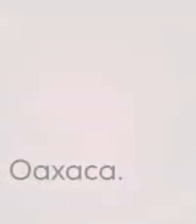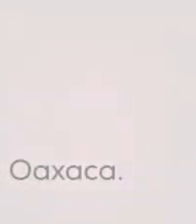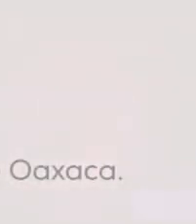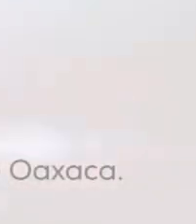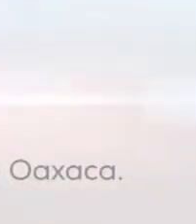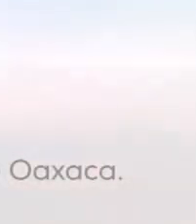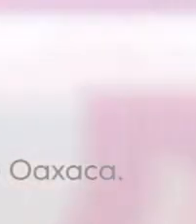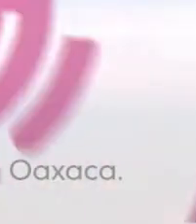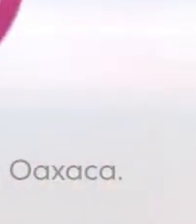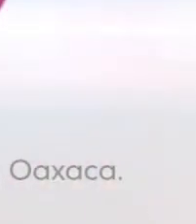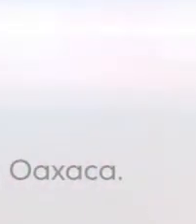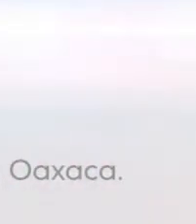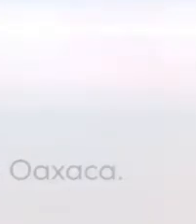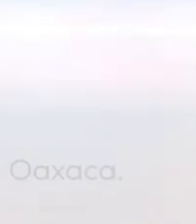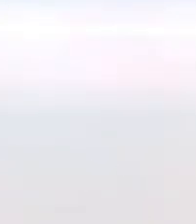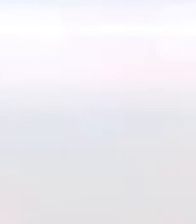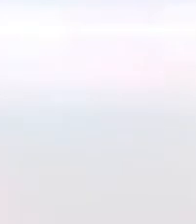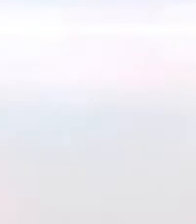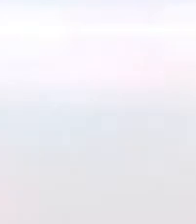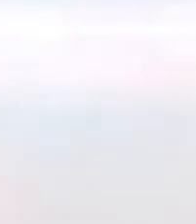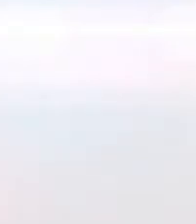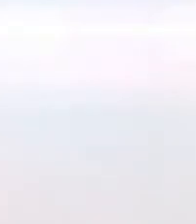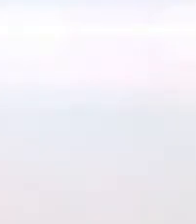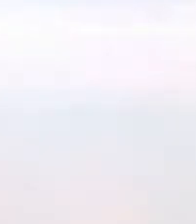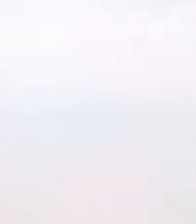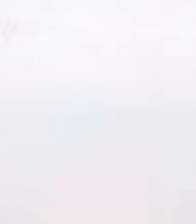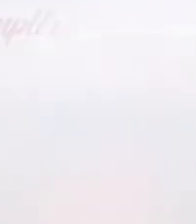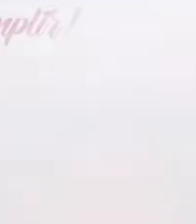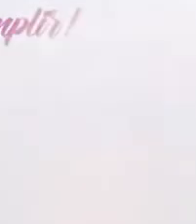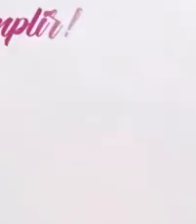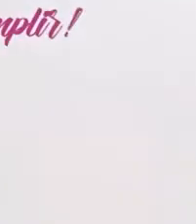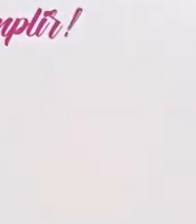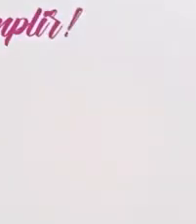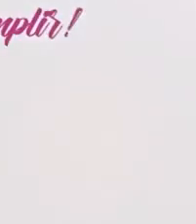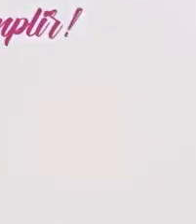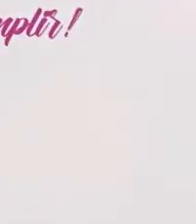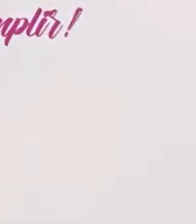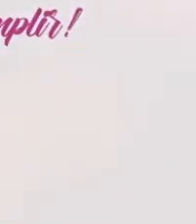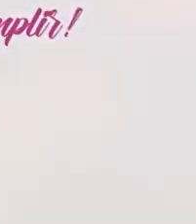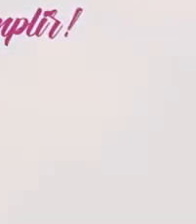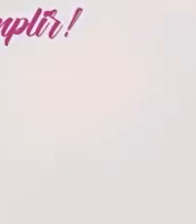Estatal Electoral y de Participación Ciudadana de Oaxaca. Oaxaca, elecciones 2018. Qué bien se siente cumplir.